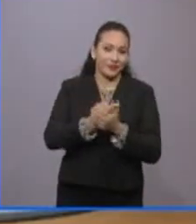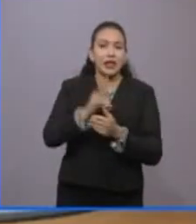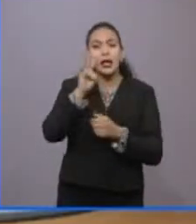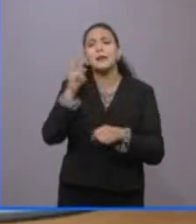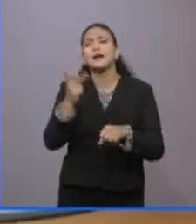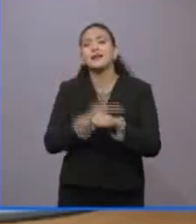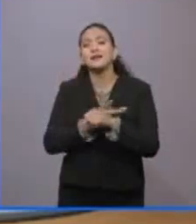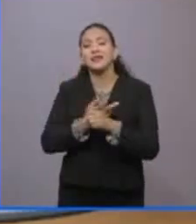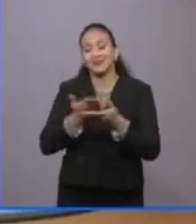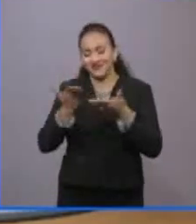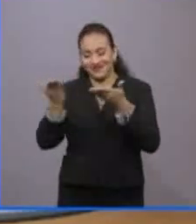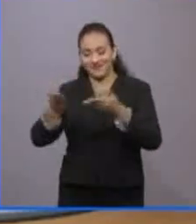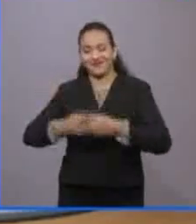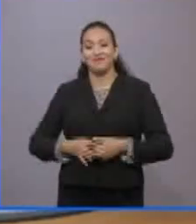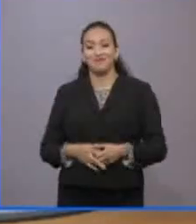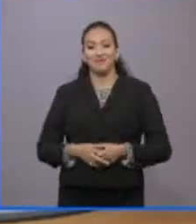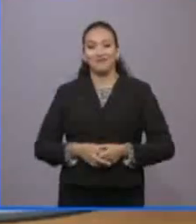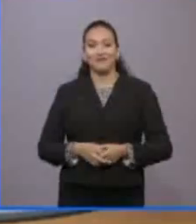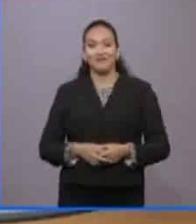García nos cuenta de qué se trata.